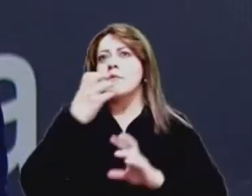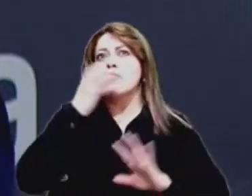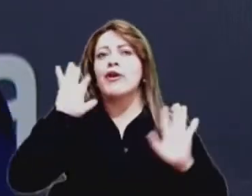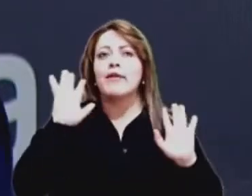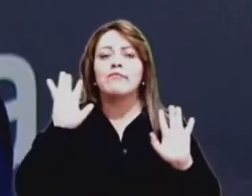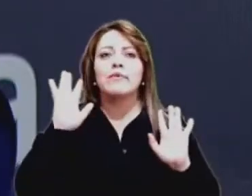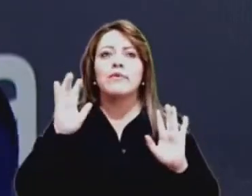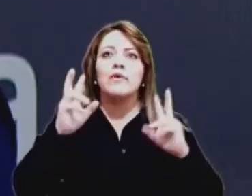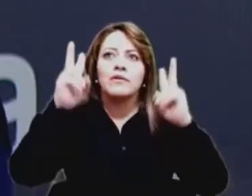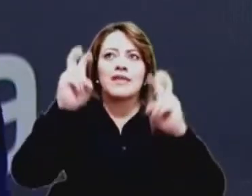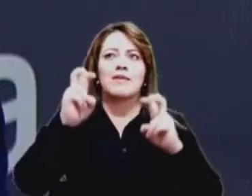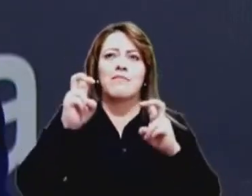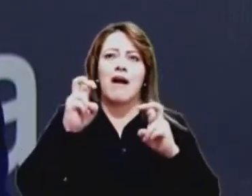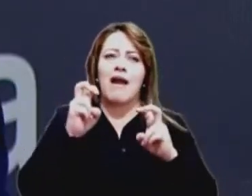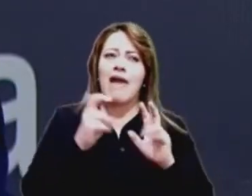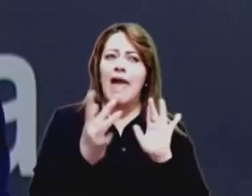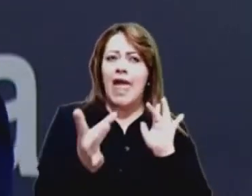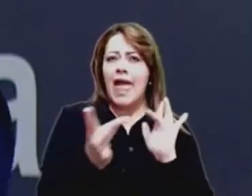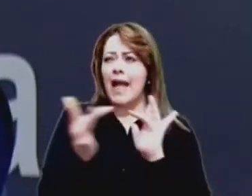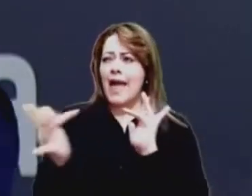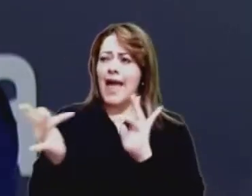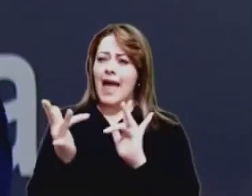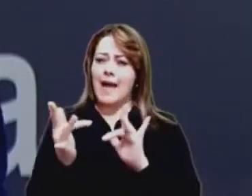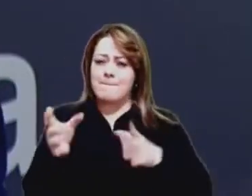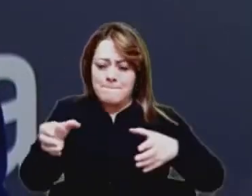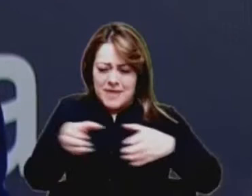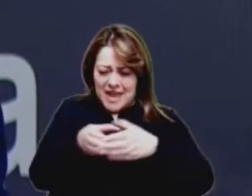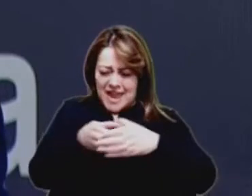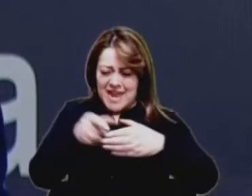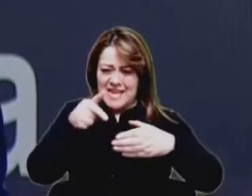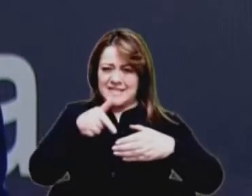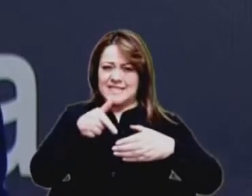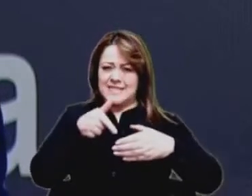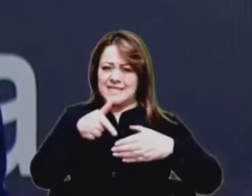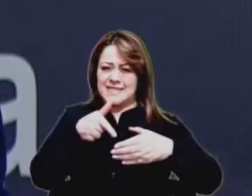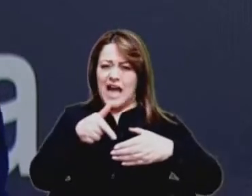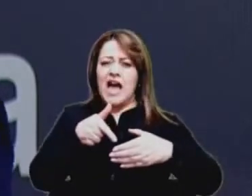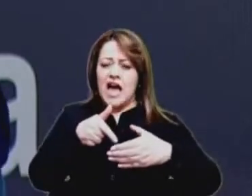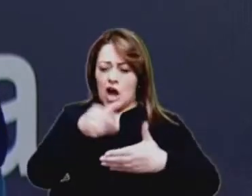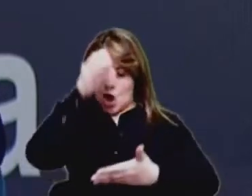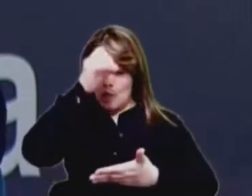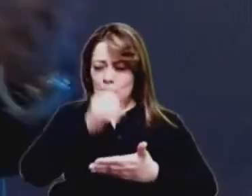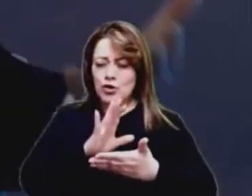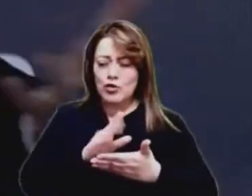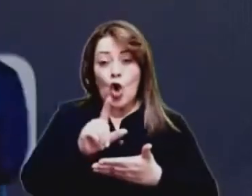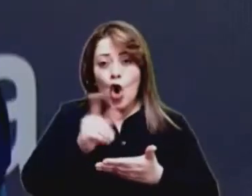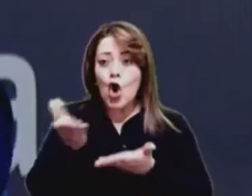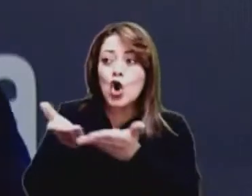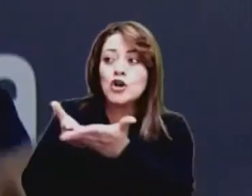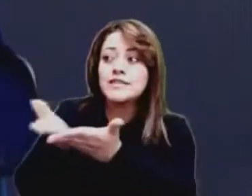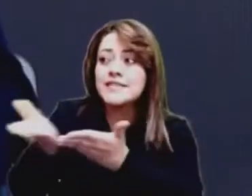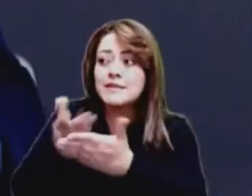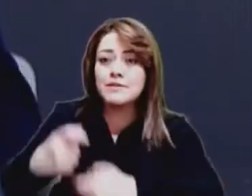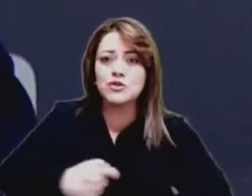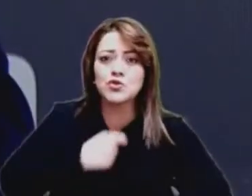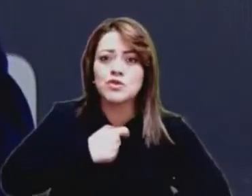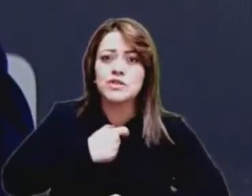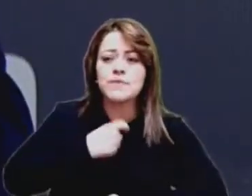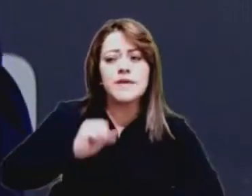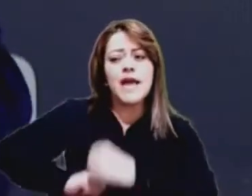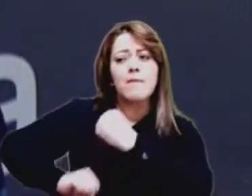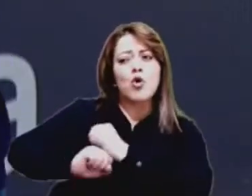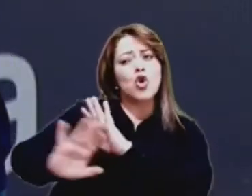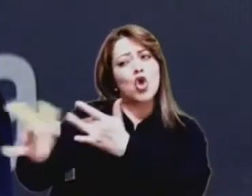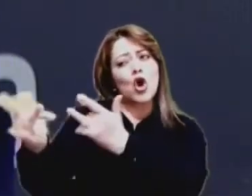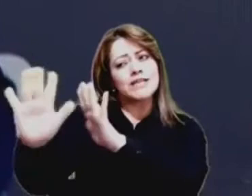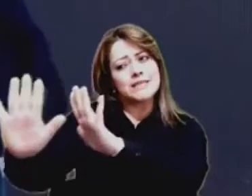conveniente desde el punto de vista de la agencia que se someta a un concepto de la sala de consulta serbios y porque puede generar de pronto una cascada de demandas en